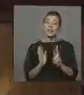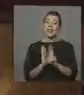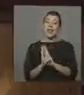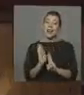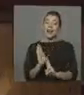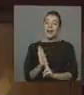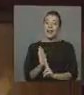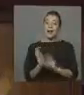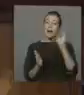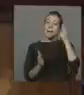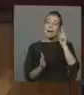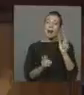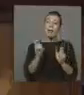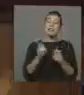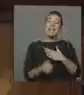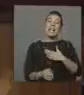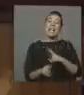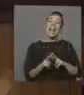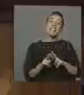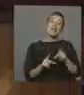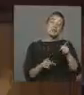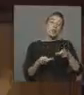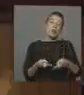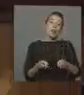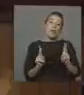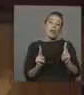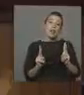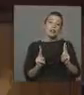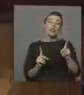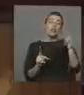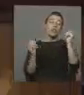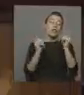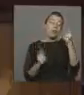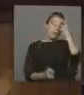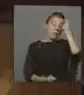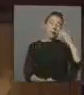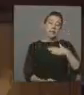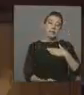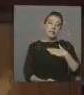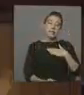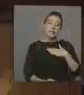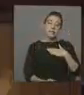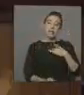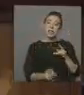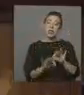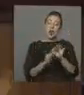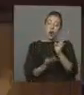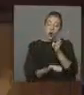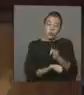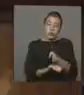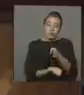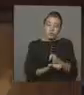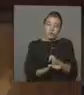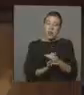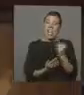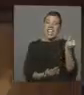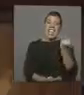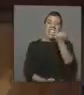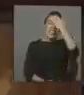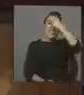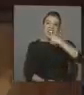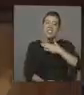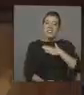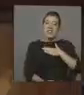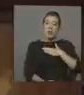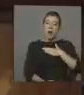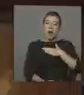para el caso de quienes deseen ejercer el derecho de objeción de conciencia, acto estricta y esencialmente individual